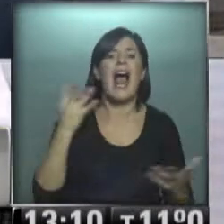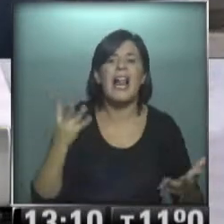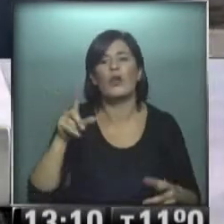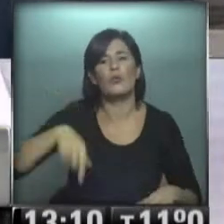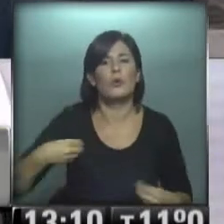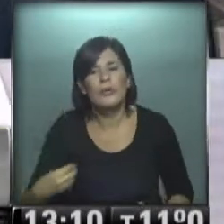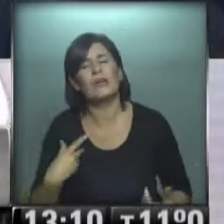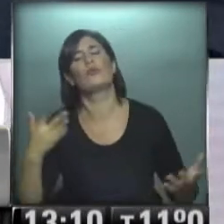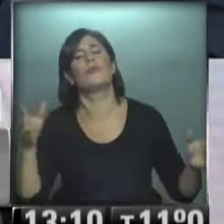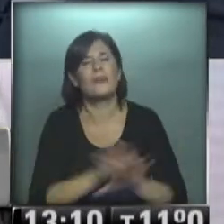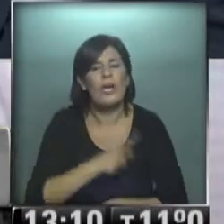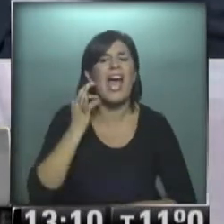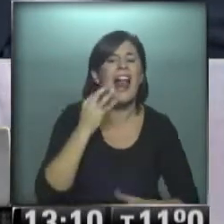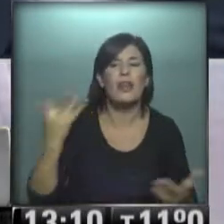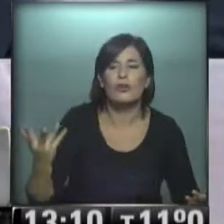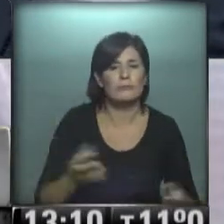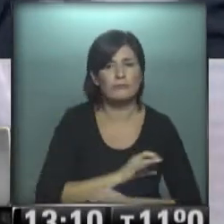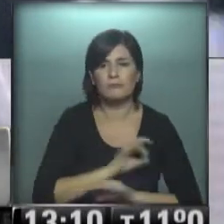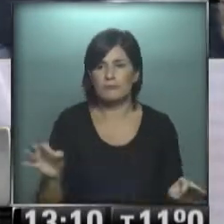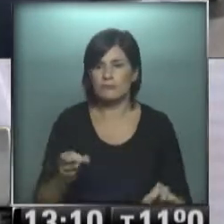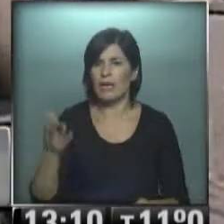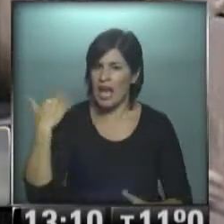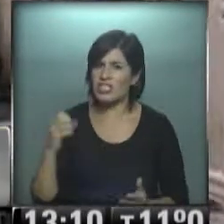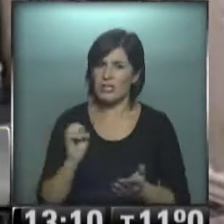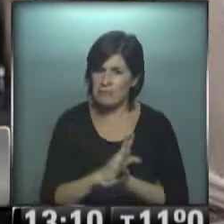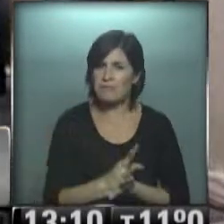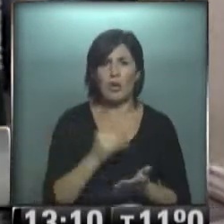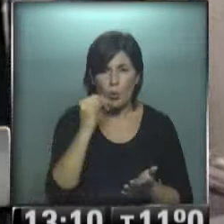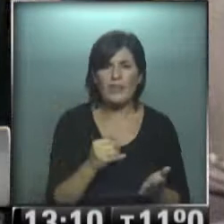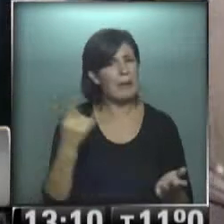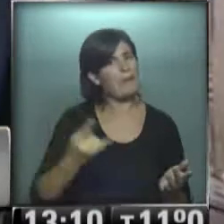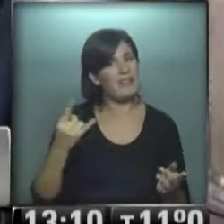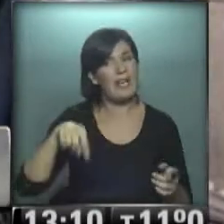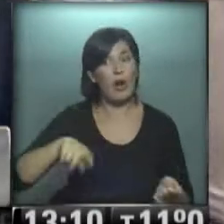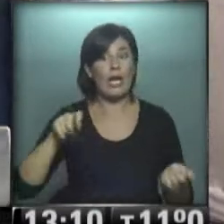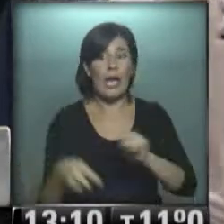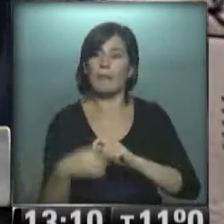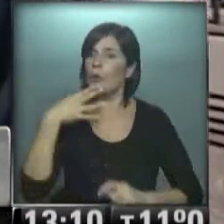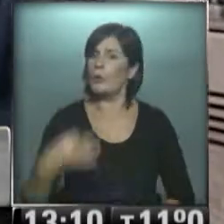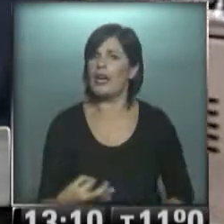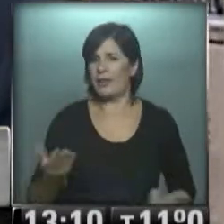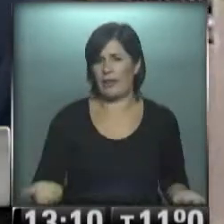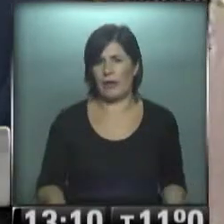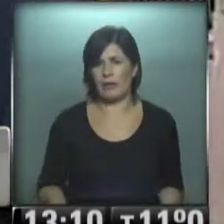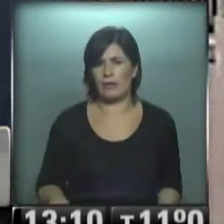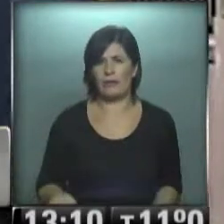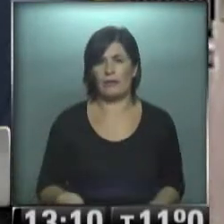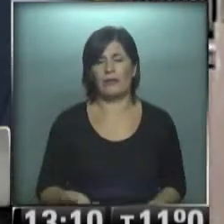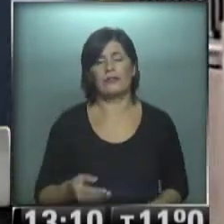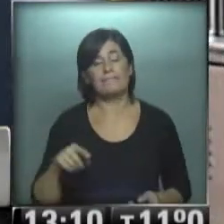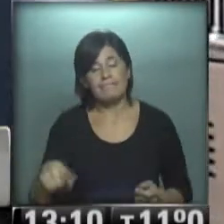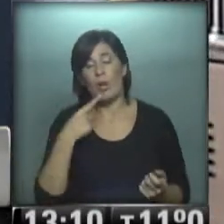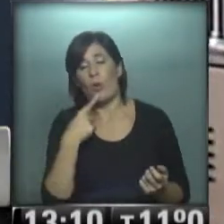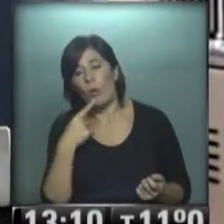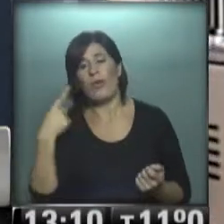lo que dijo y por qué la carta ayer era trucha y hoy la carta es real. Bueno, todas incógnitas